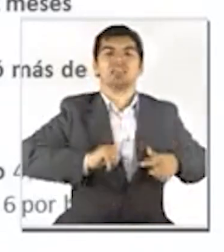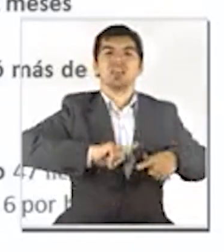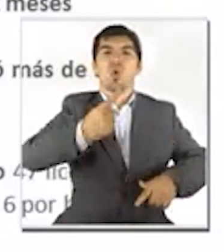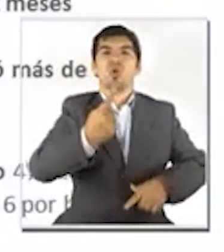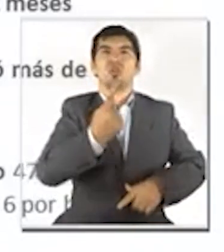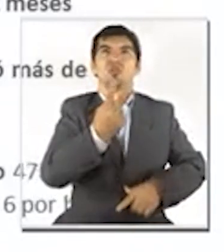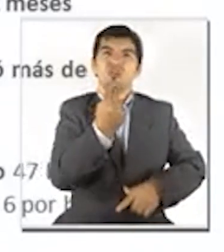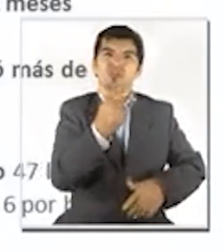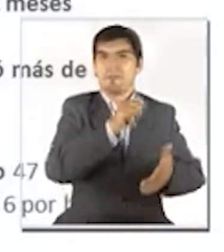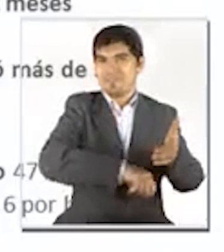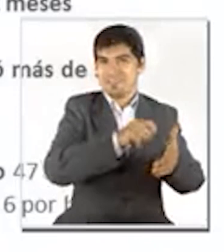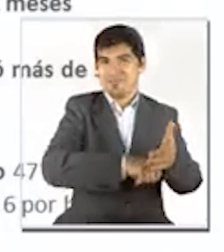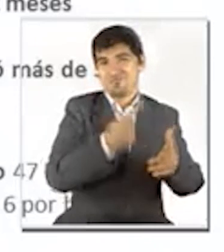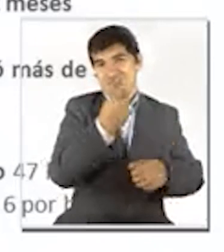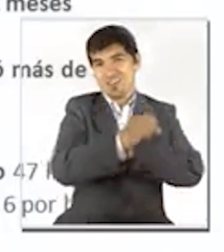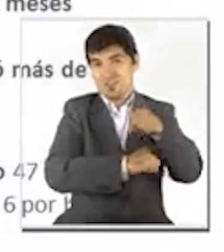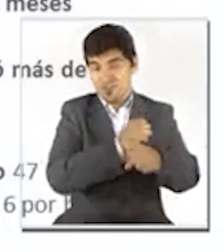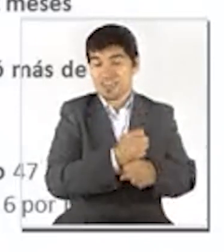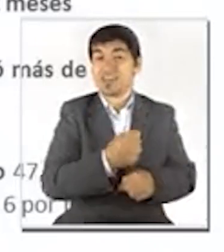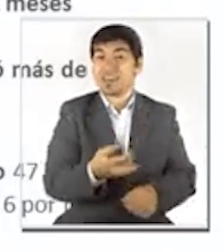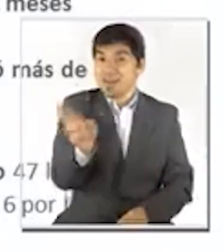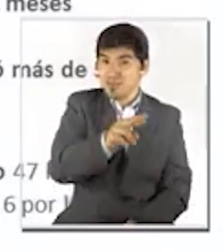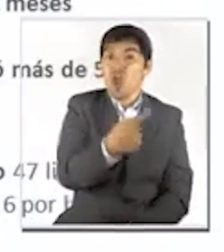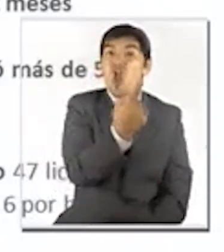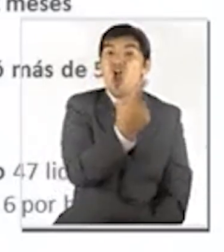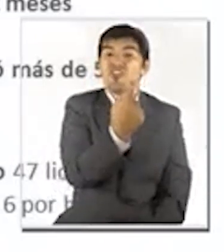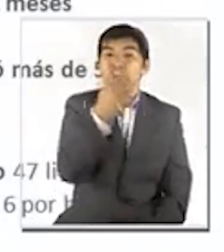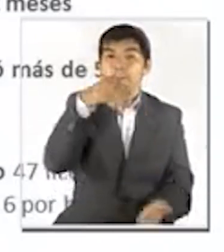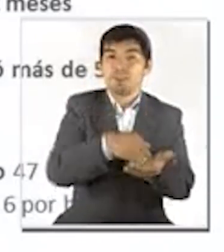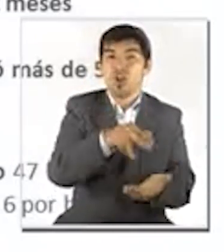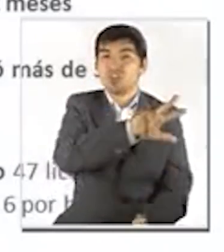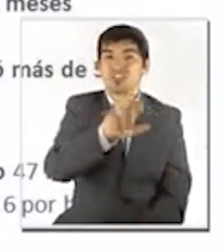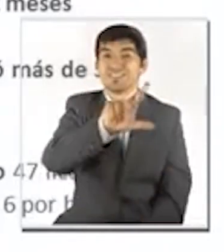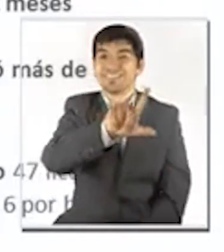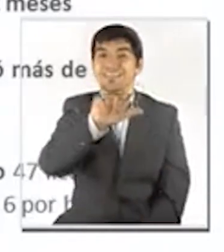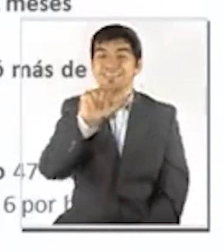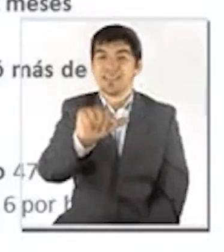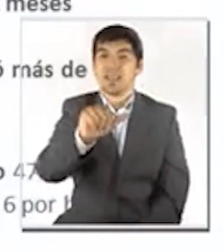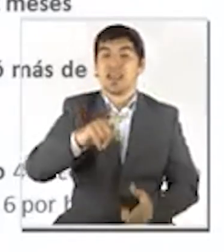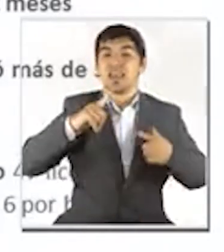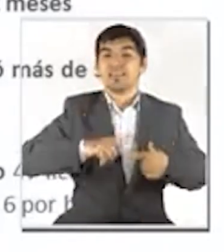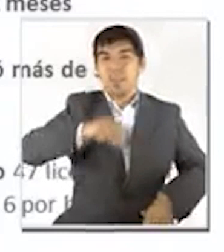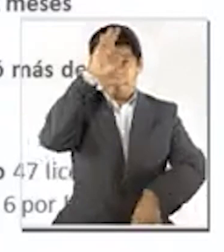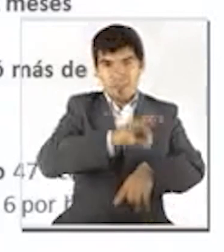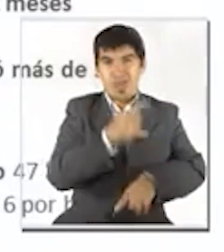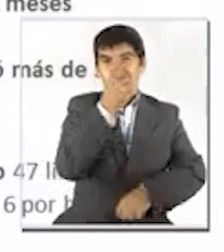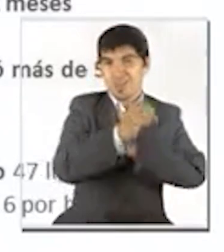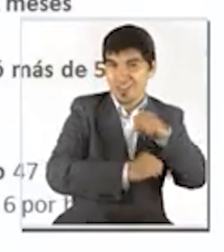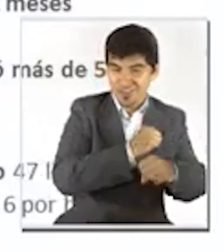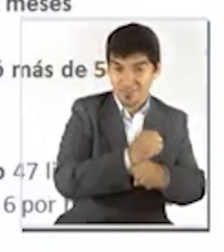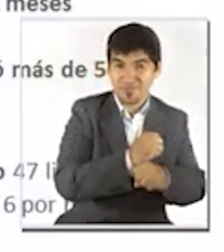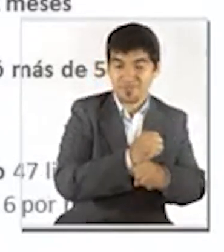médicas en doce meses repito 11.876 licencias médicas en 12 meses cuando